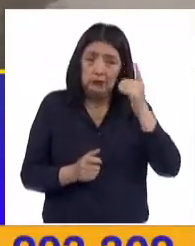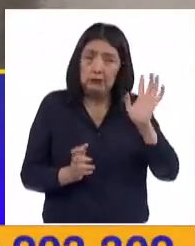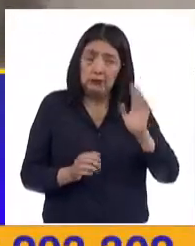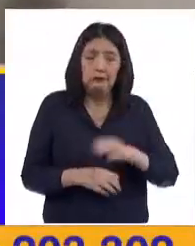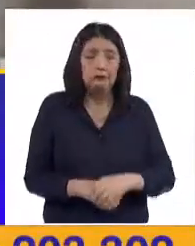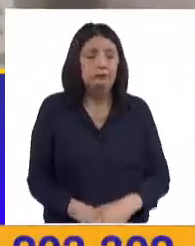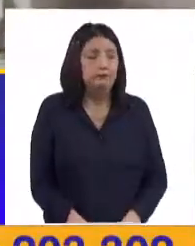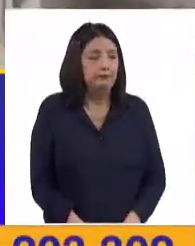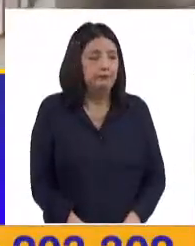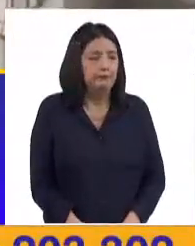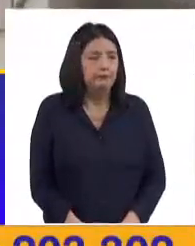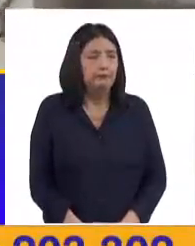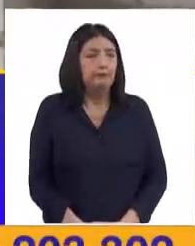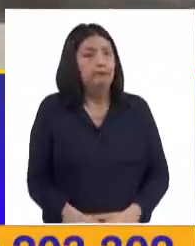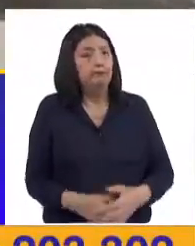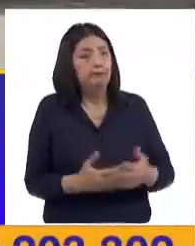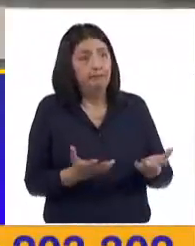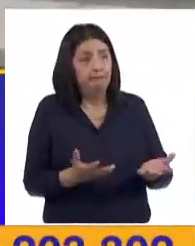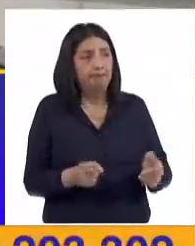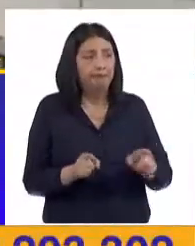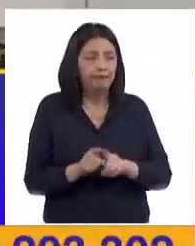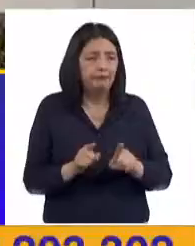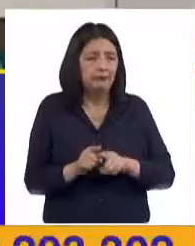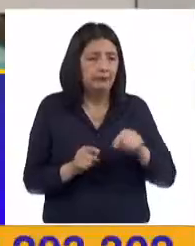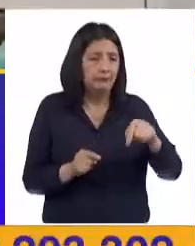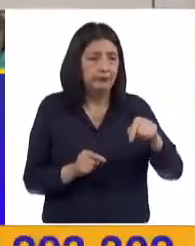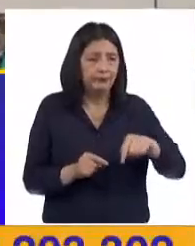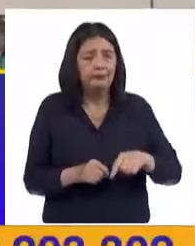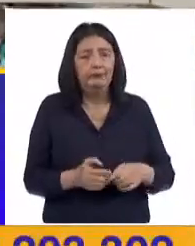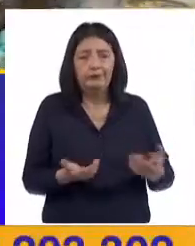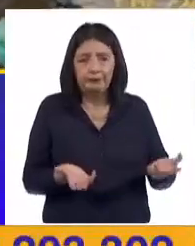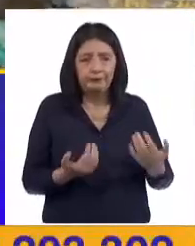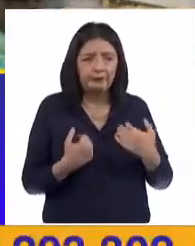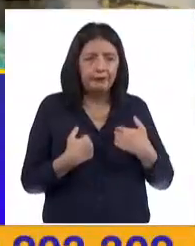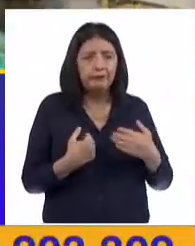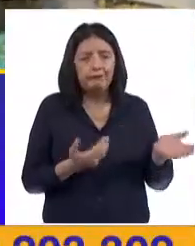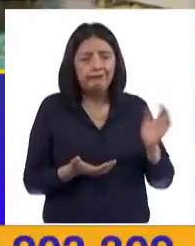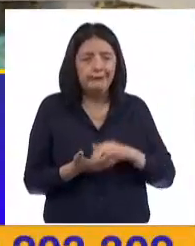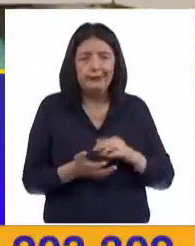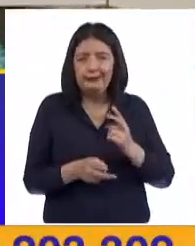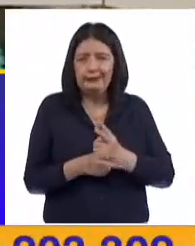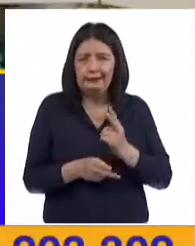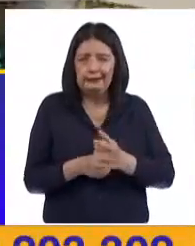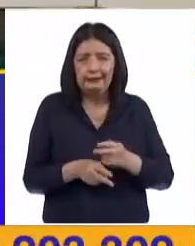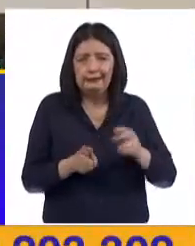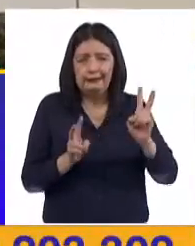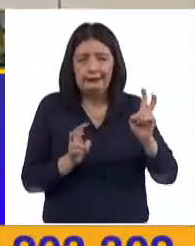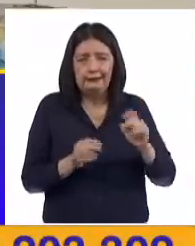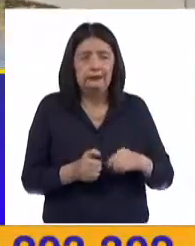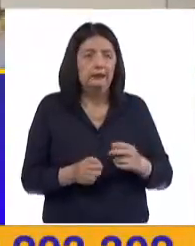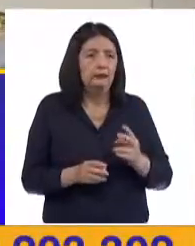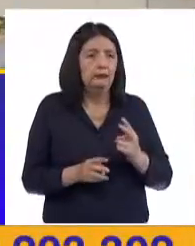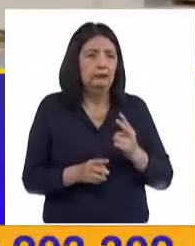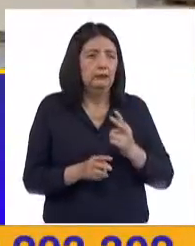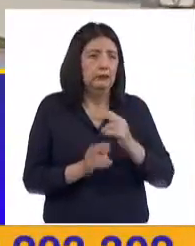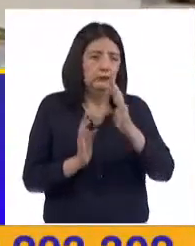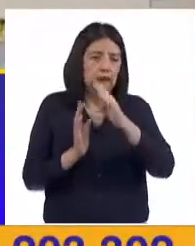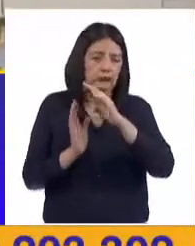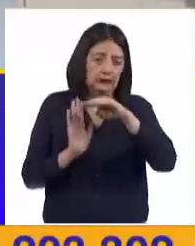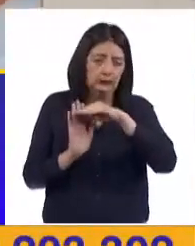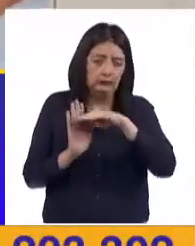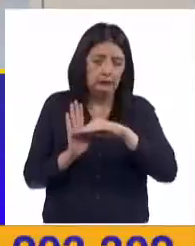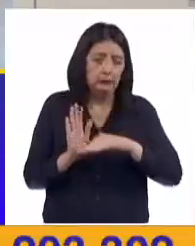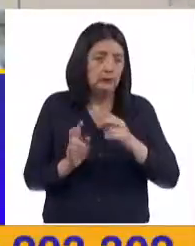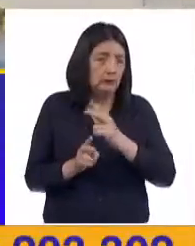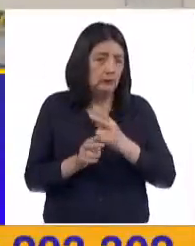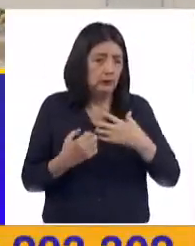cosa. Claro. Y obviamente aquí también se ha tenido que, digamos, tener más cuidado en el tema de los protocolos para poder